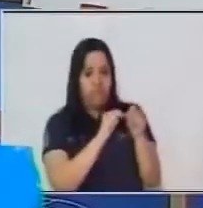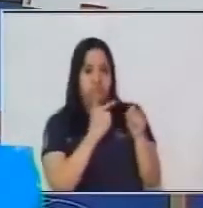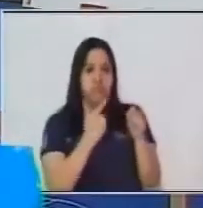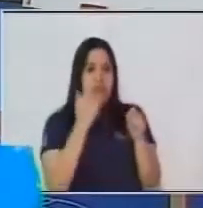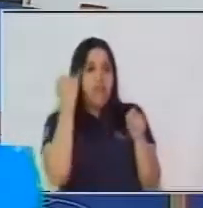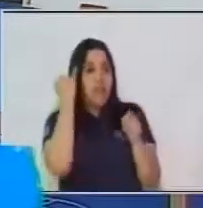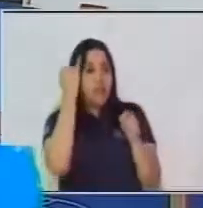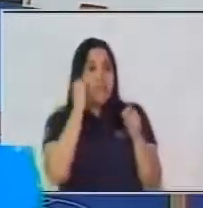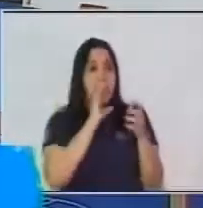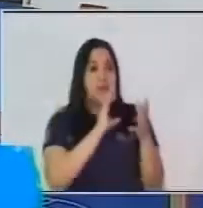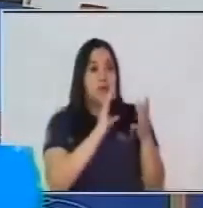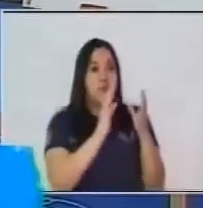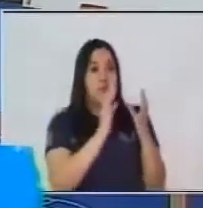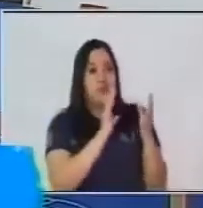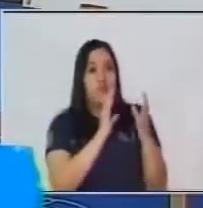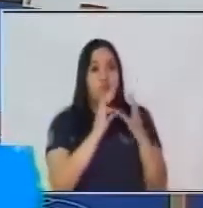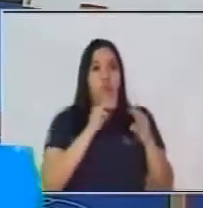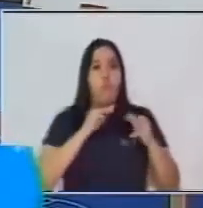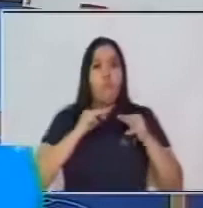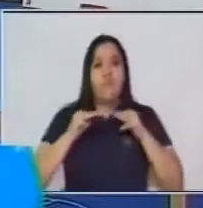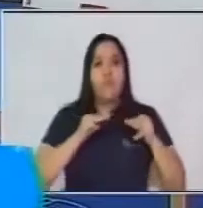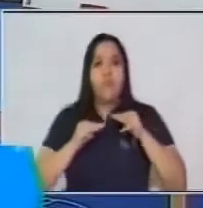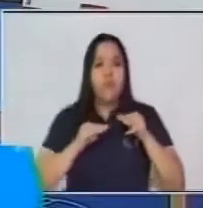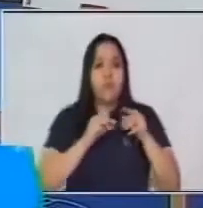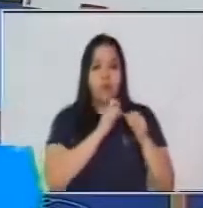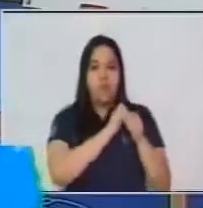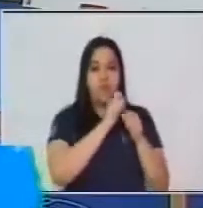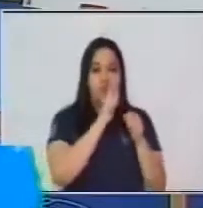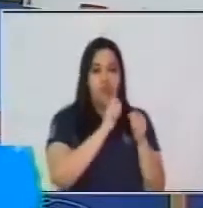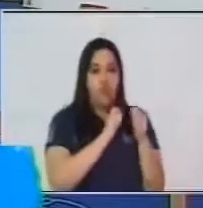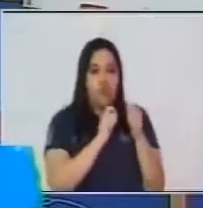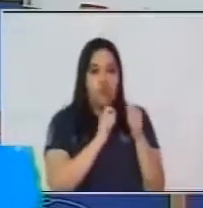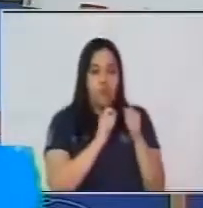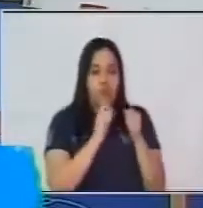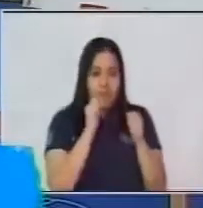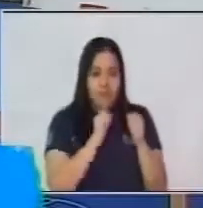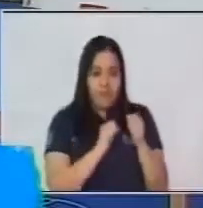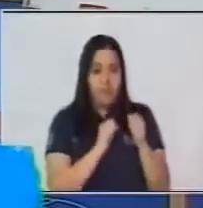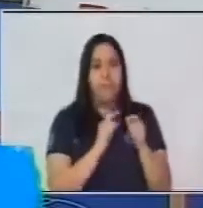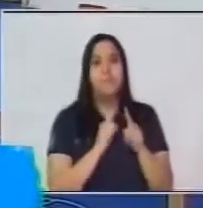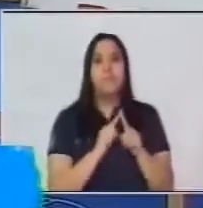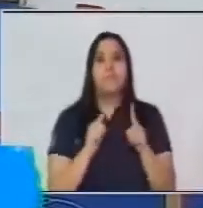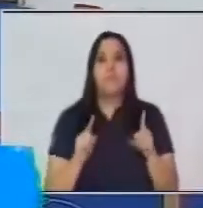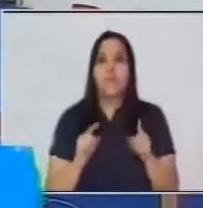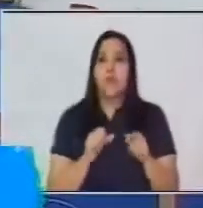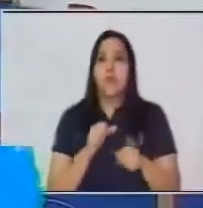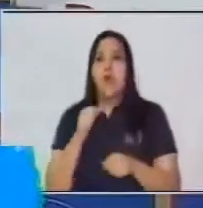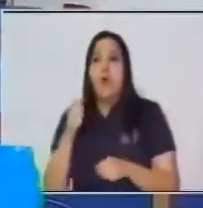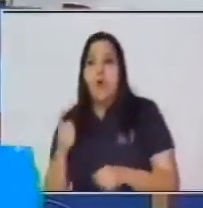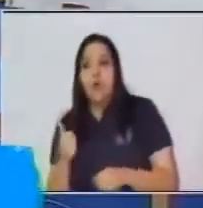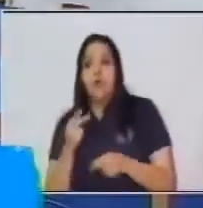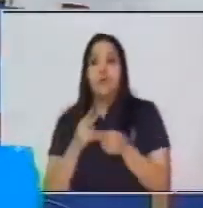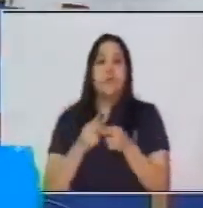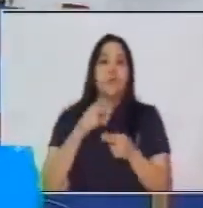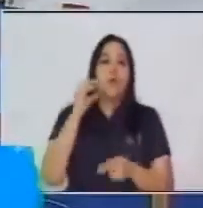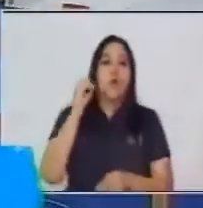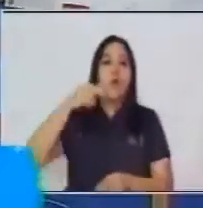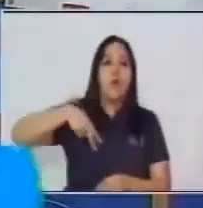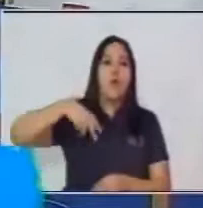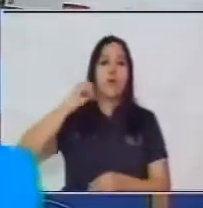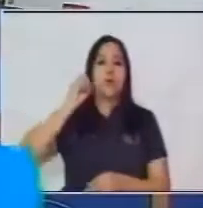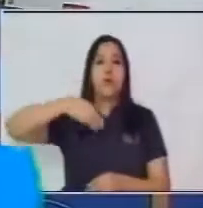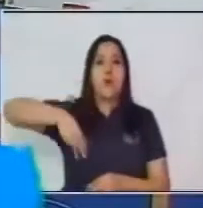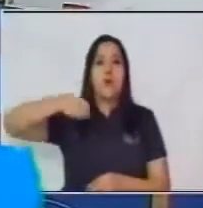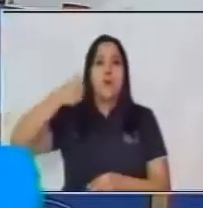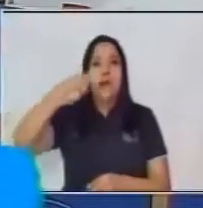está moviendo en el espacio. También tenemos onomatopeyas. ¿Qué son onomatopeyas?